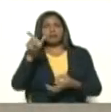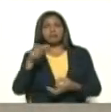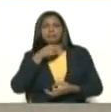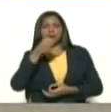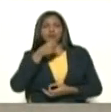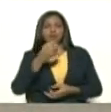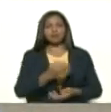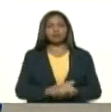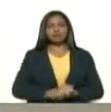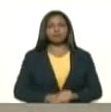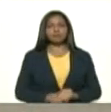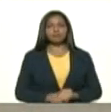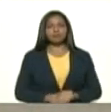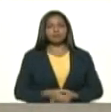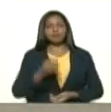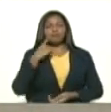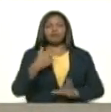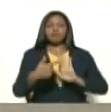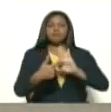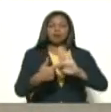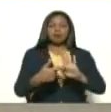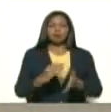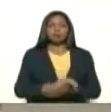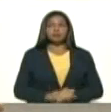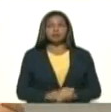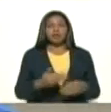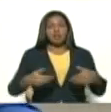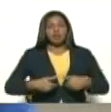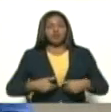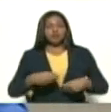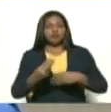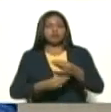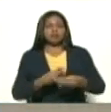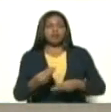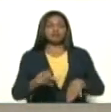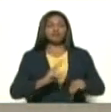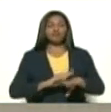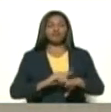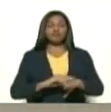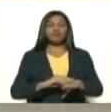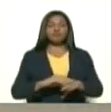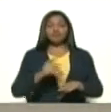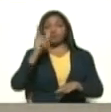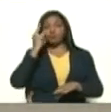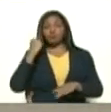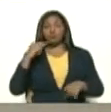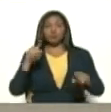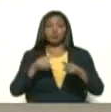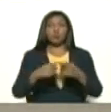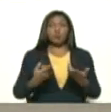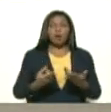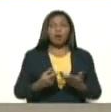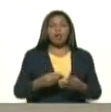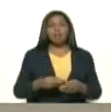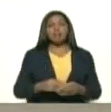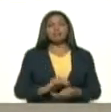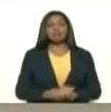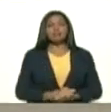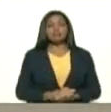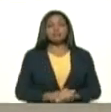Correcto. Bueno, ahí está el esfuerzo que se ha hecho, doctor Alvarado, doctora Delcy